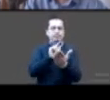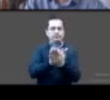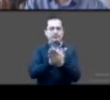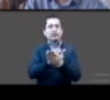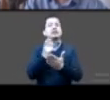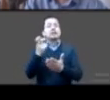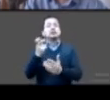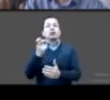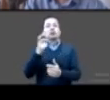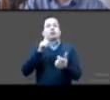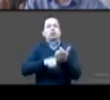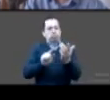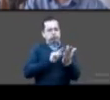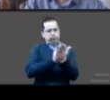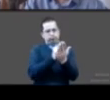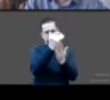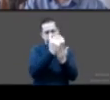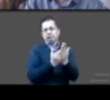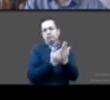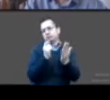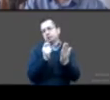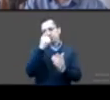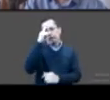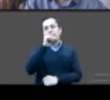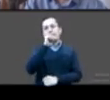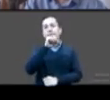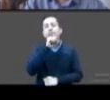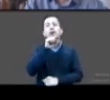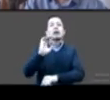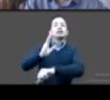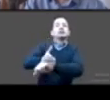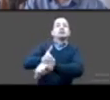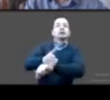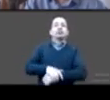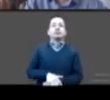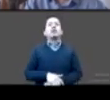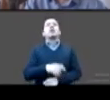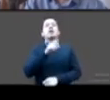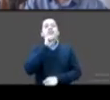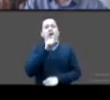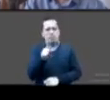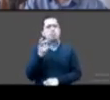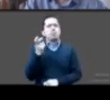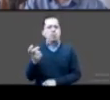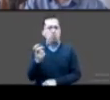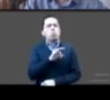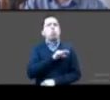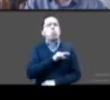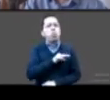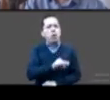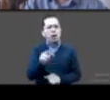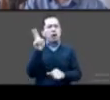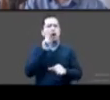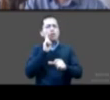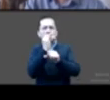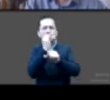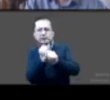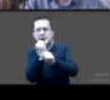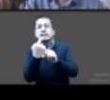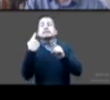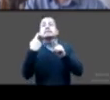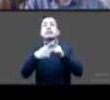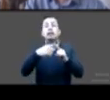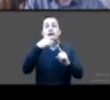que se encuentra en la mayoría de los códigos penales en este. Encontrar y se puede investigar aquel que distribuye el